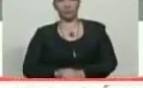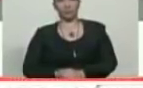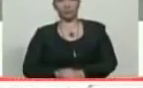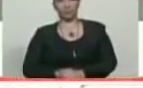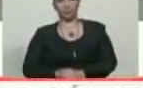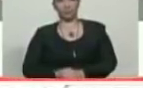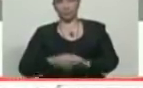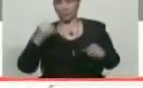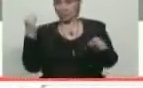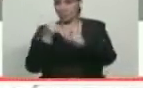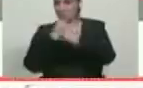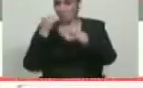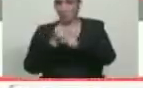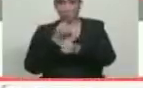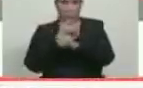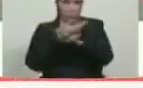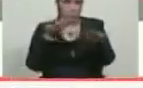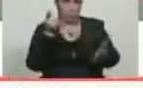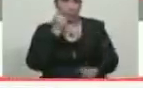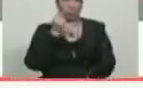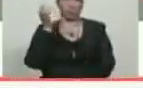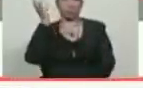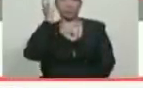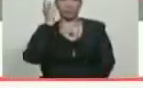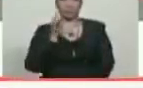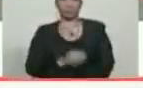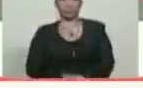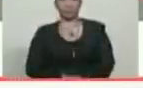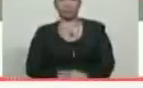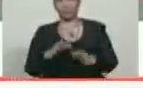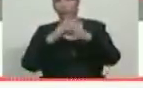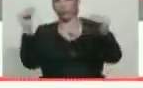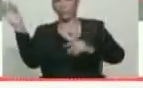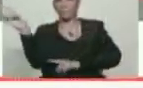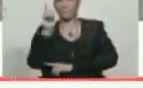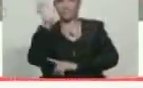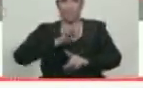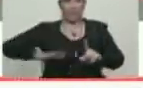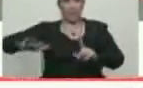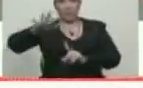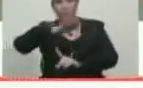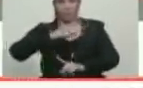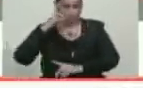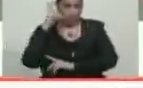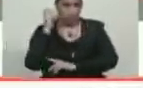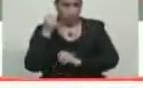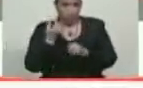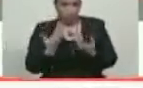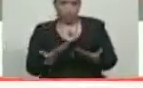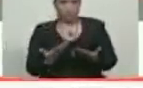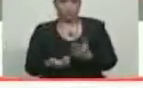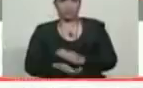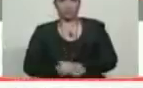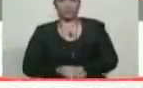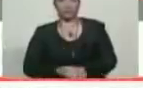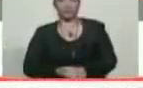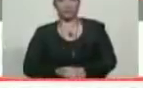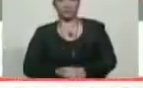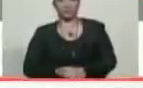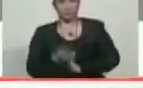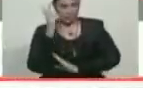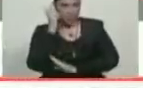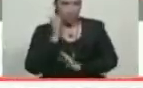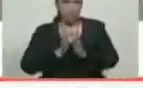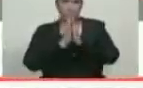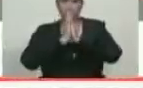Los trabajadores y trabajadoras de toda Venezuela. Pero escuchen esto que les voy a decir. Escuchen por